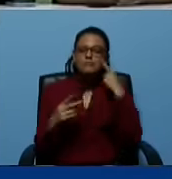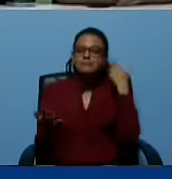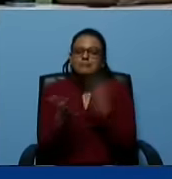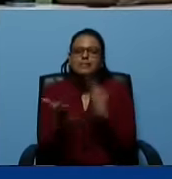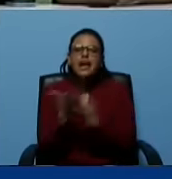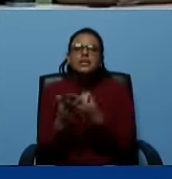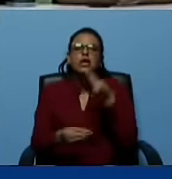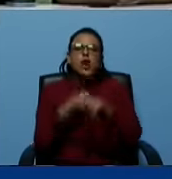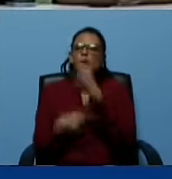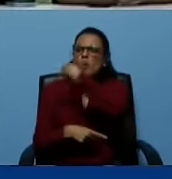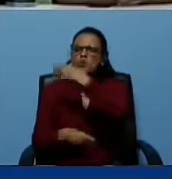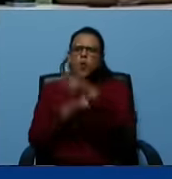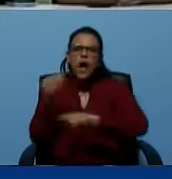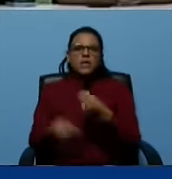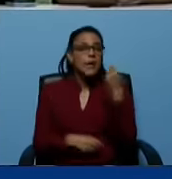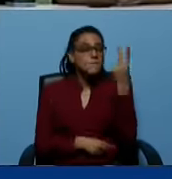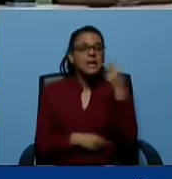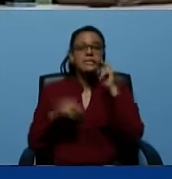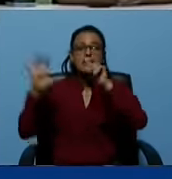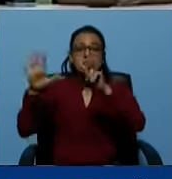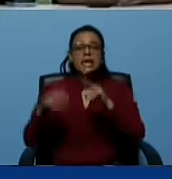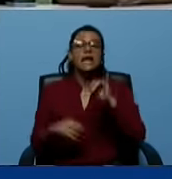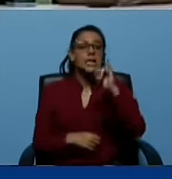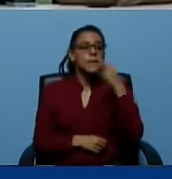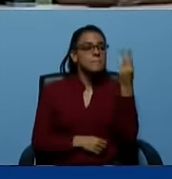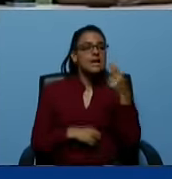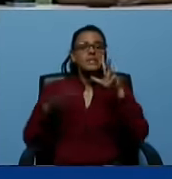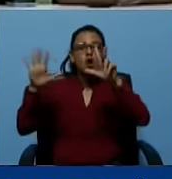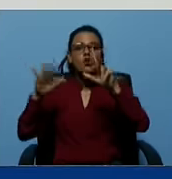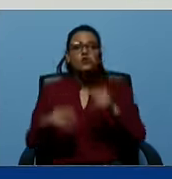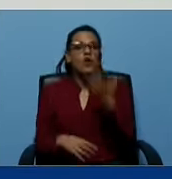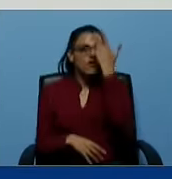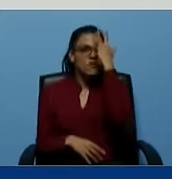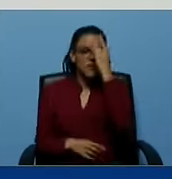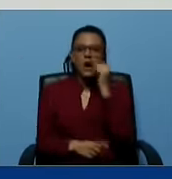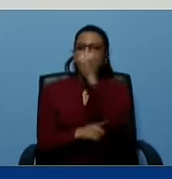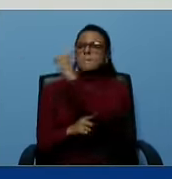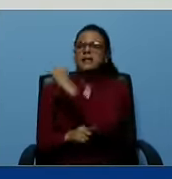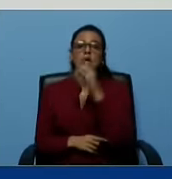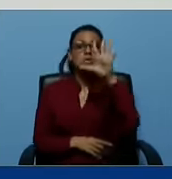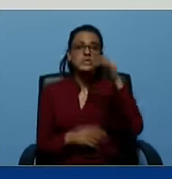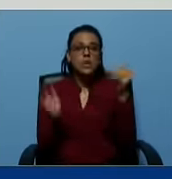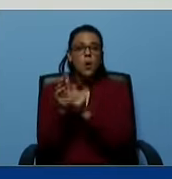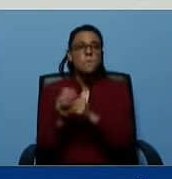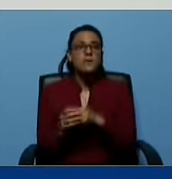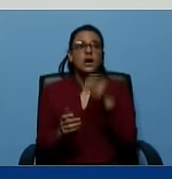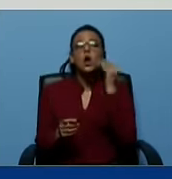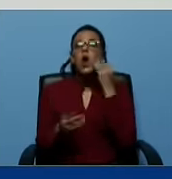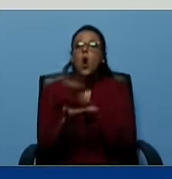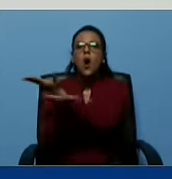testigos del 27 y 28 de febrero, donde mataron a más de 5.000 jóvenes a metralla.